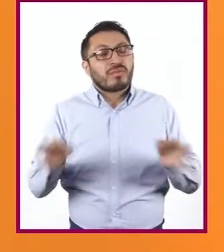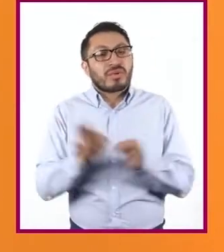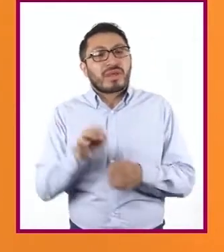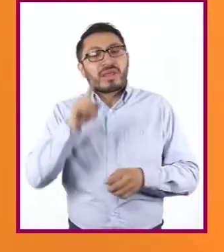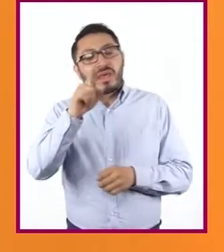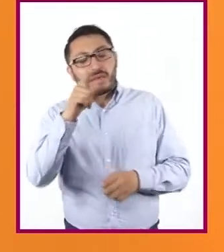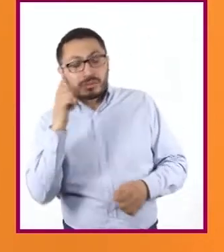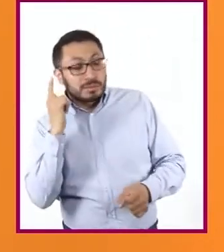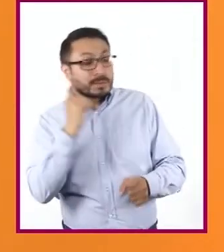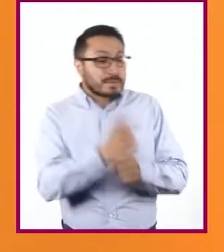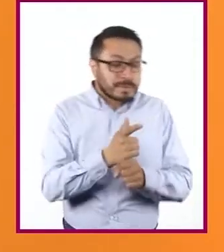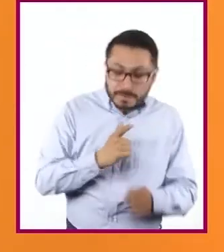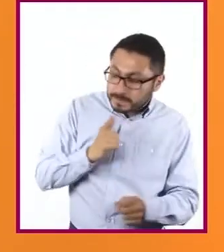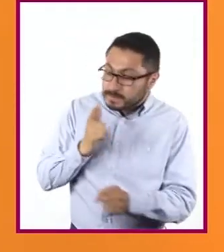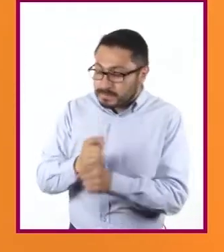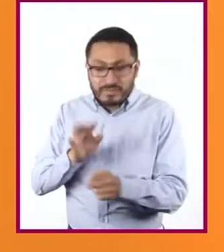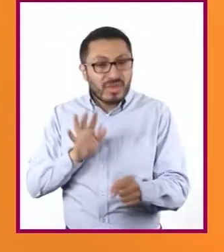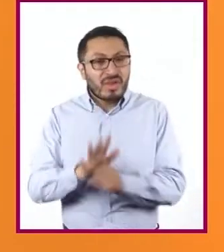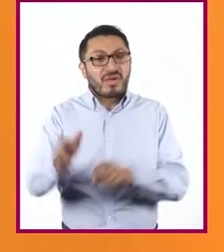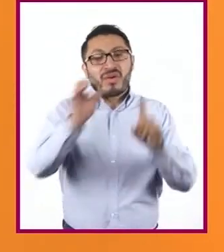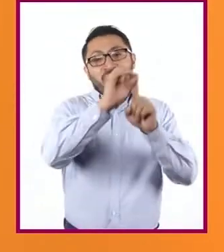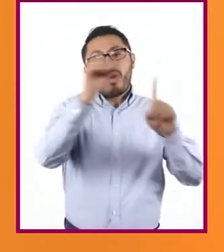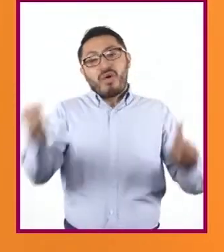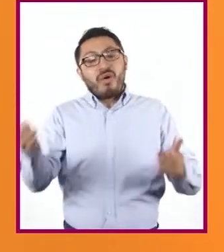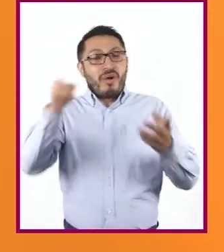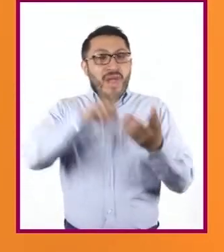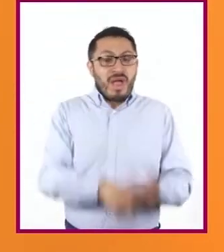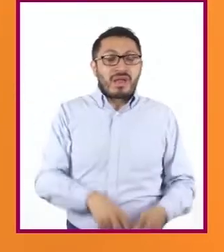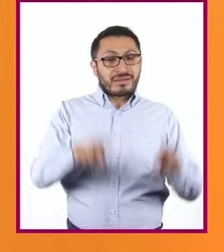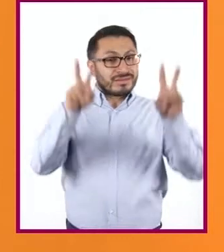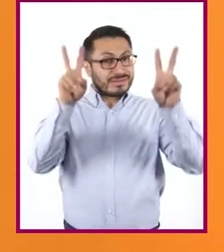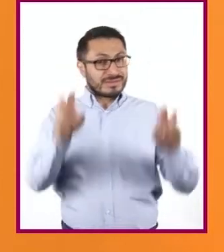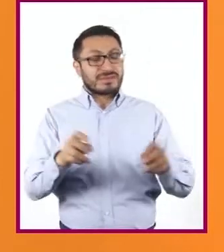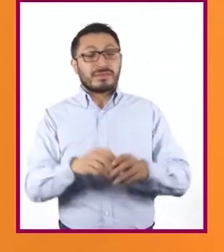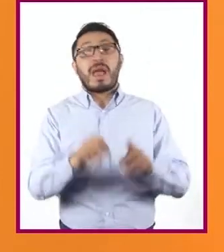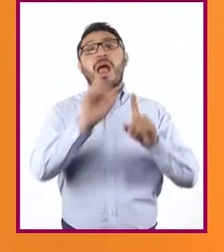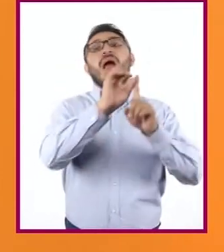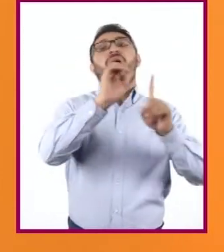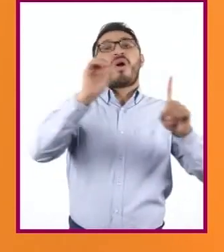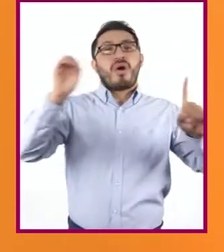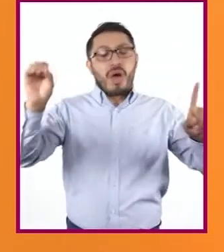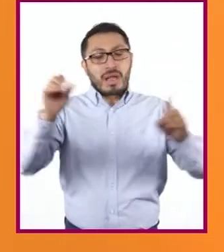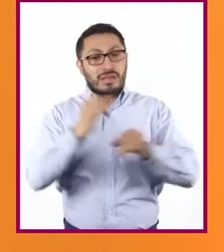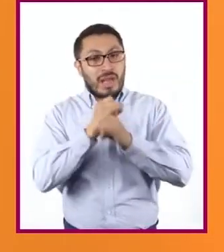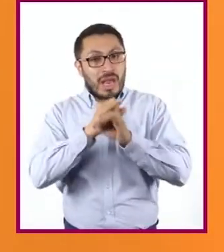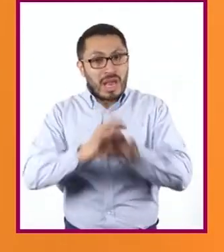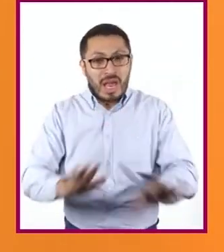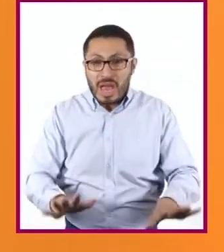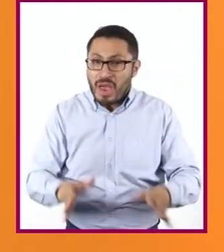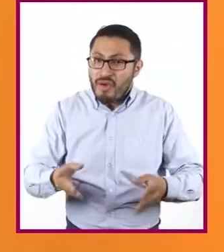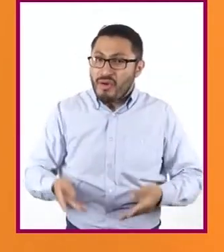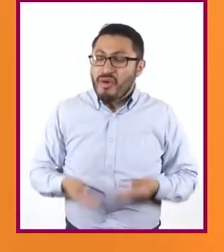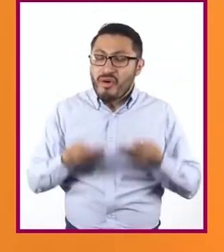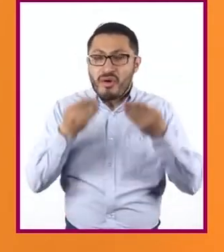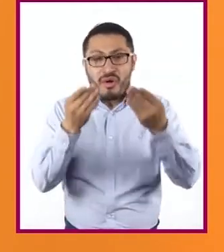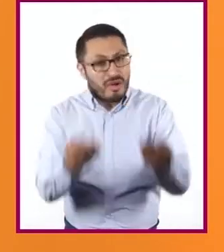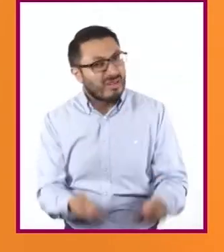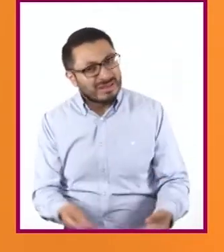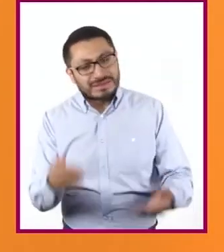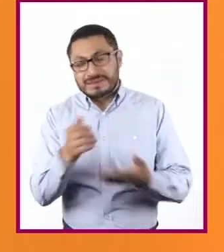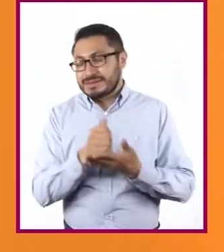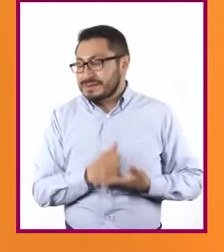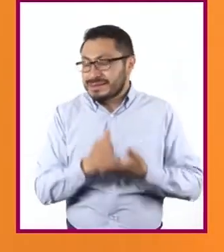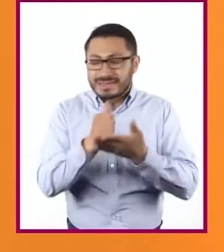los enunciados que introducen al tema? Aquellas oraciones que nos brindan información sobre el contenido y nos